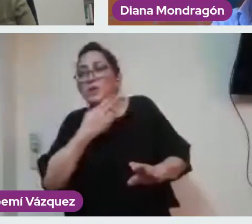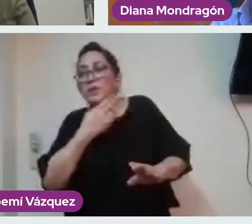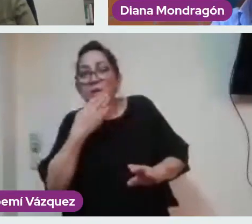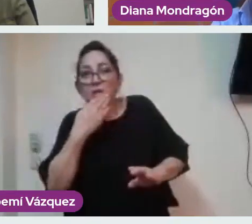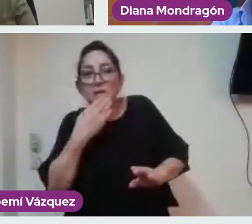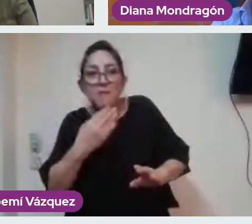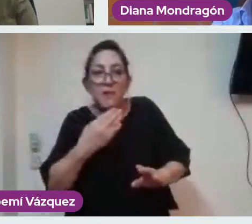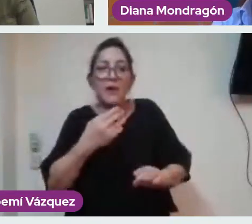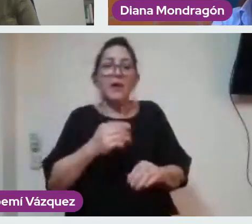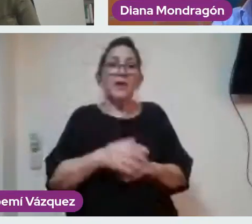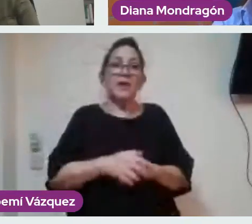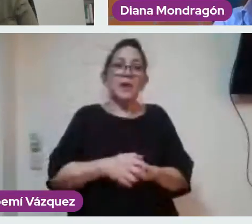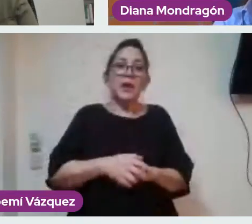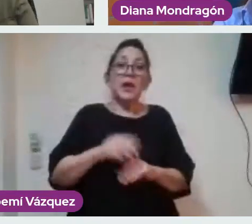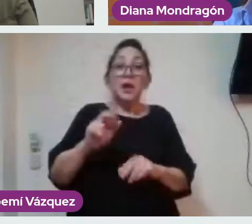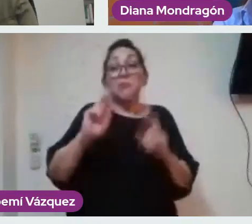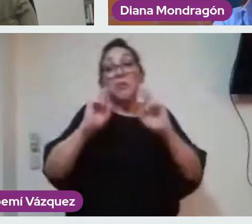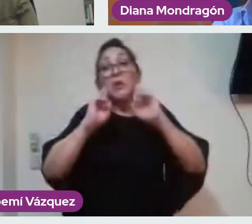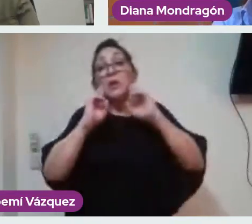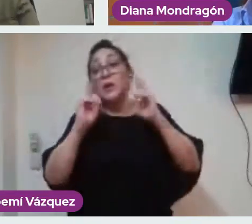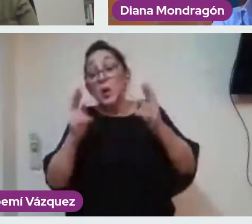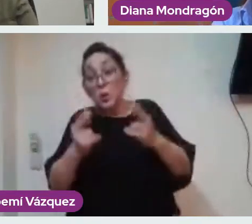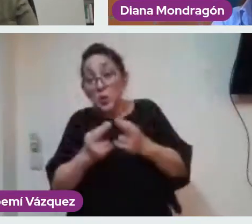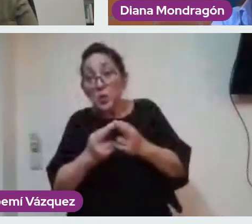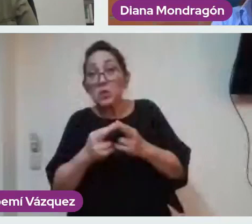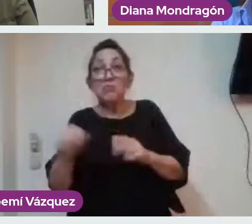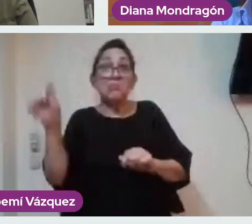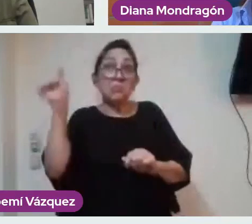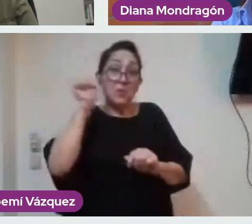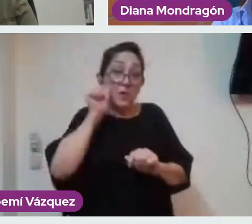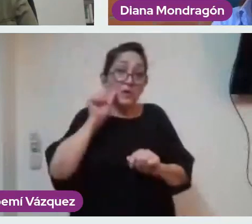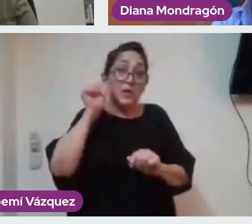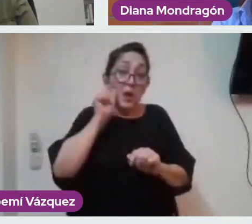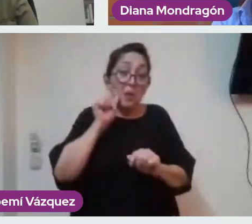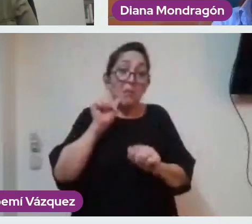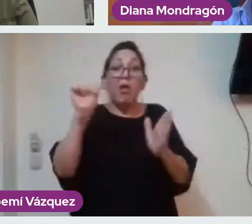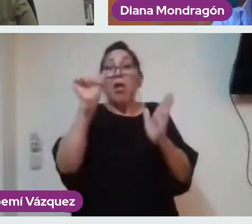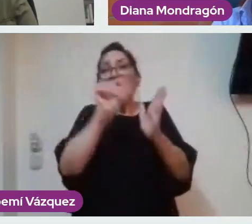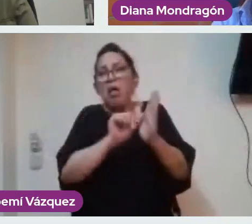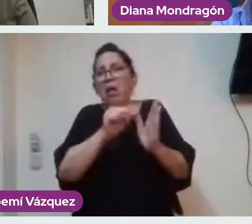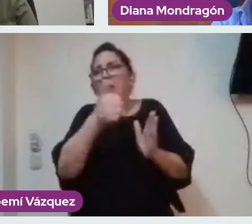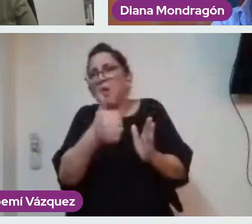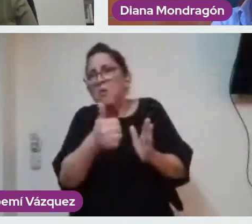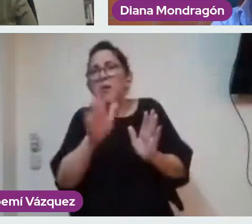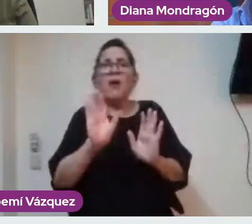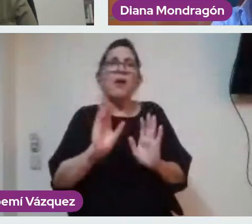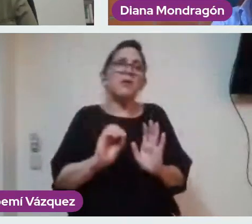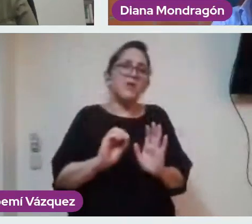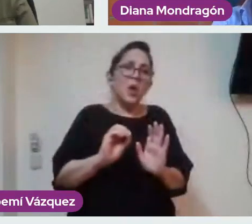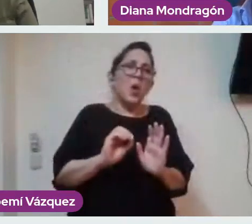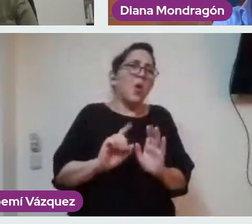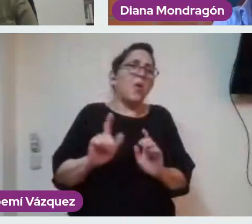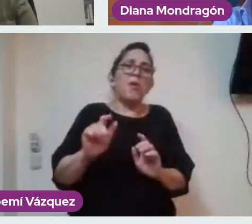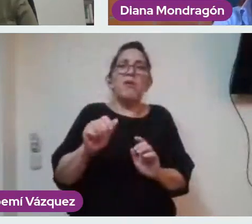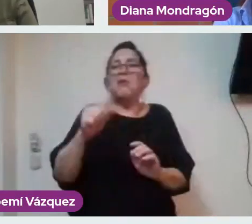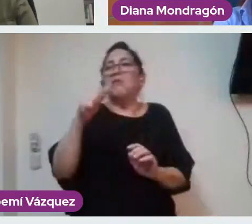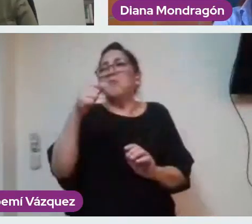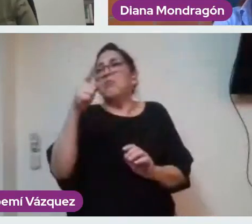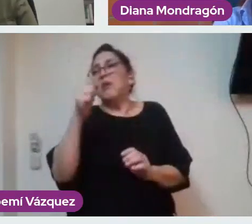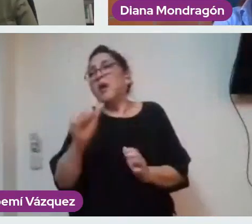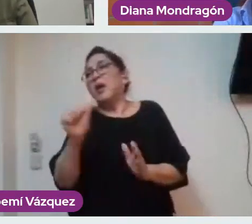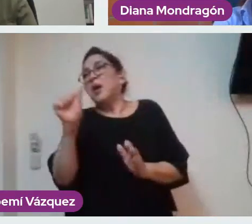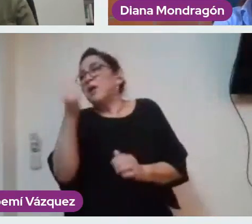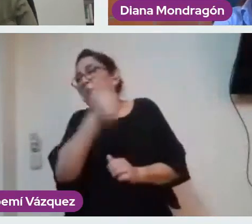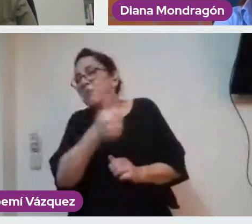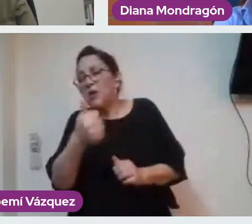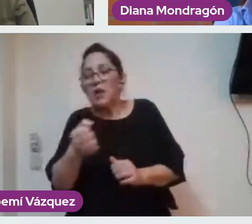regulares, pues, a ver, ¿no?, pues como mamás, papás, también, pues darte los